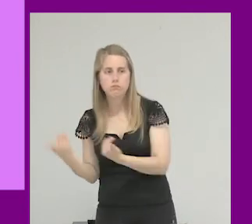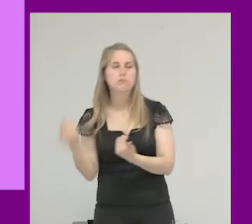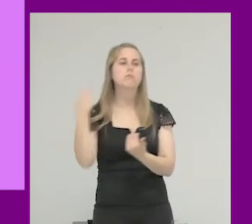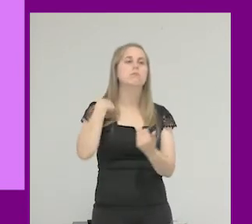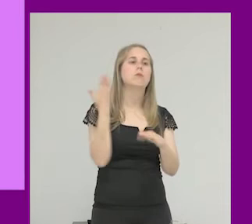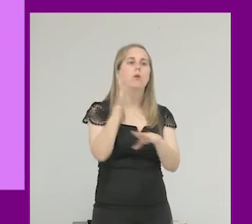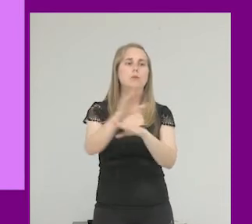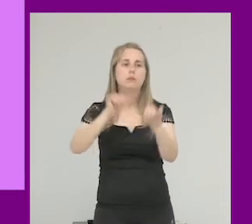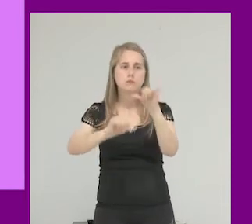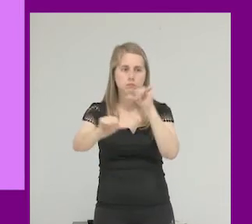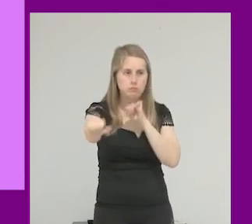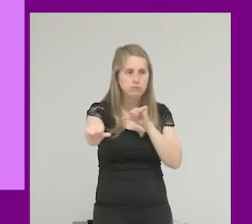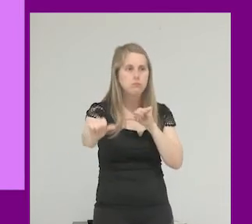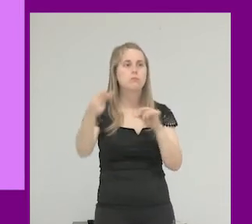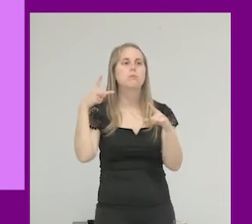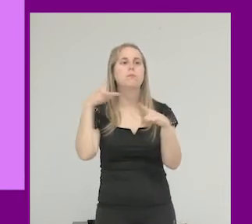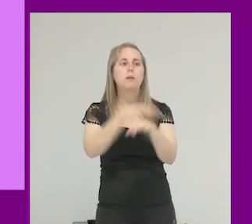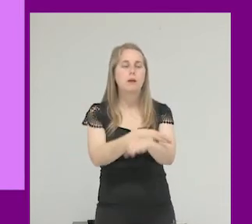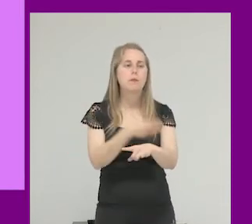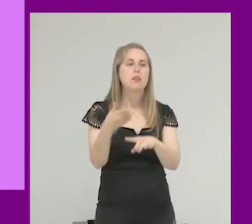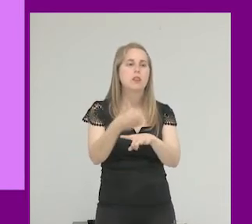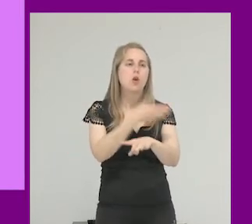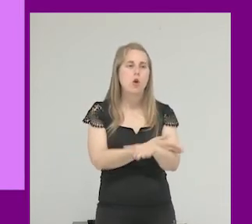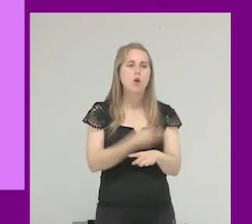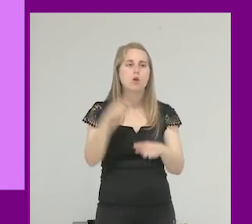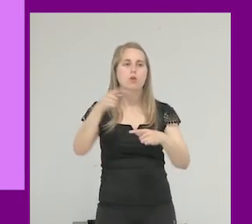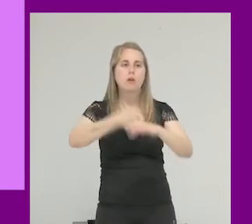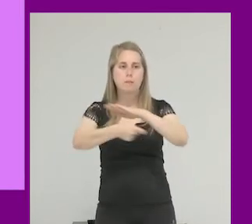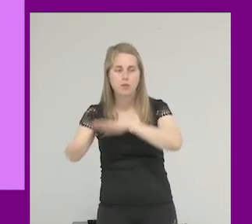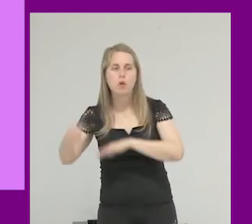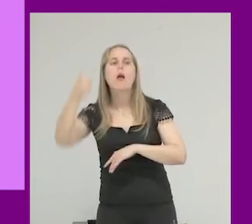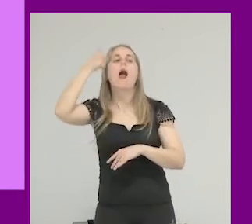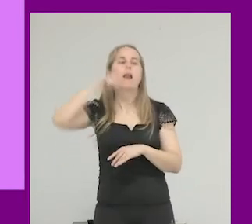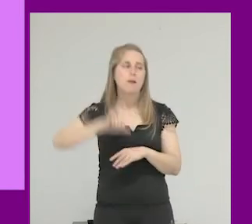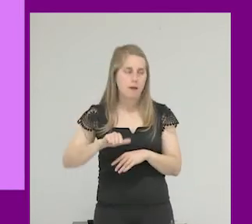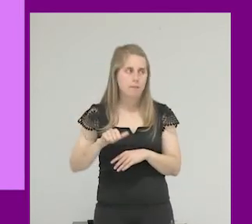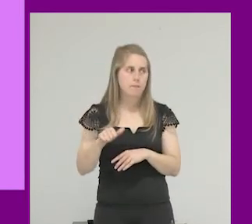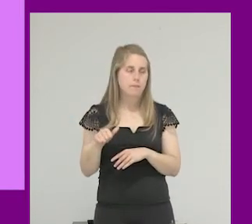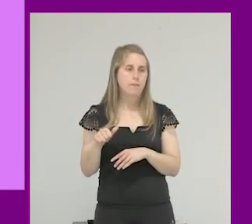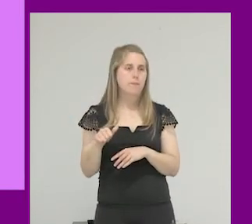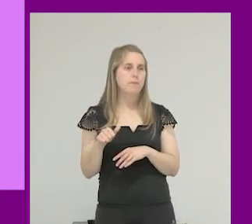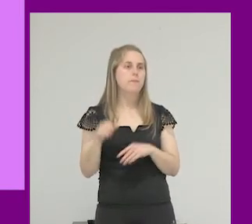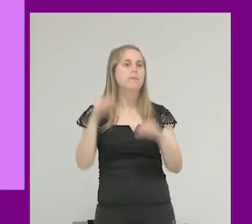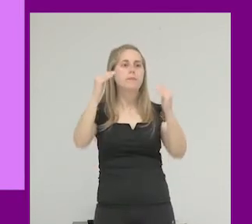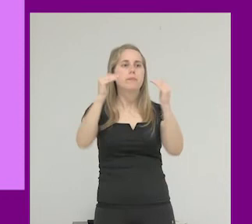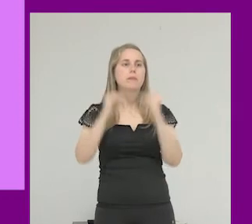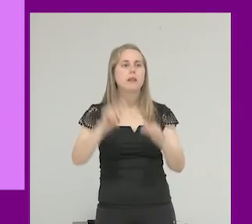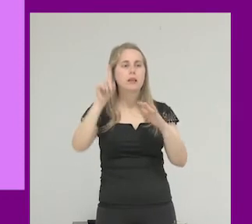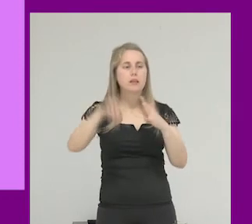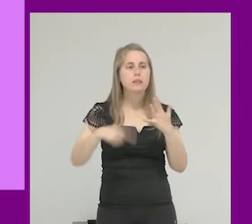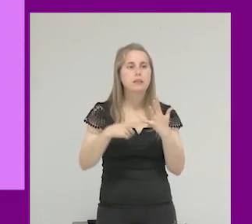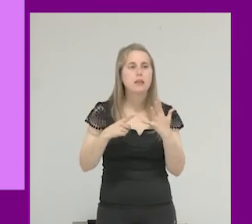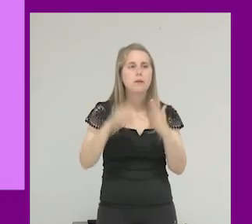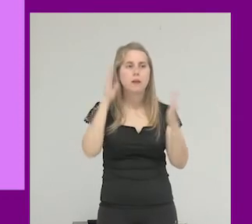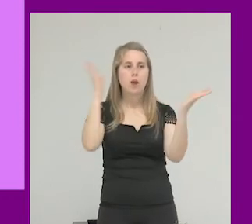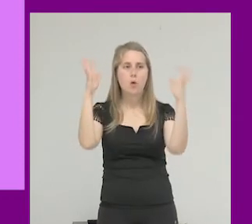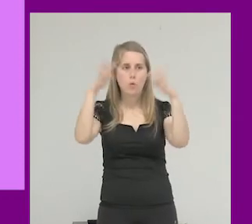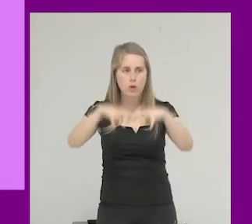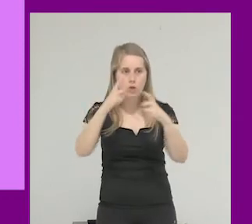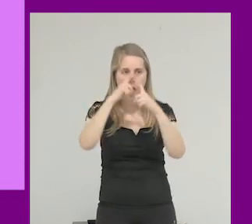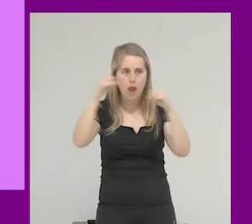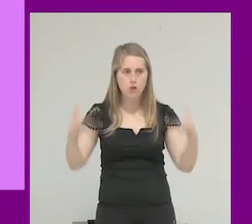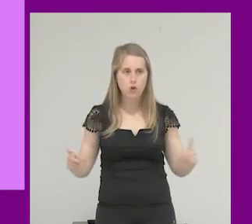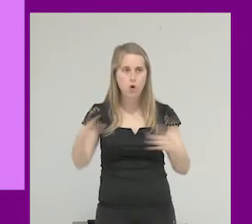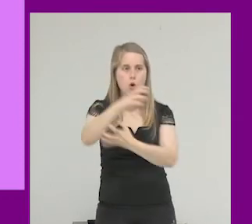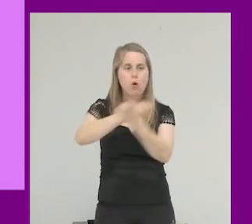en torno a la autodefensa feminista en Vitoria-Gasteiz y en Álava. Y también hacer un encuentro anual para